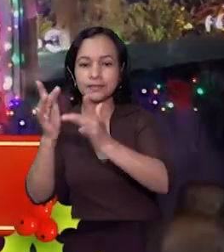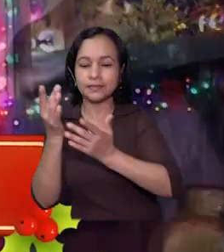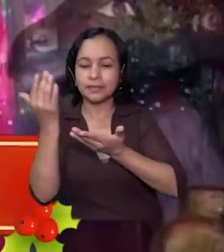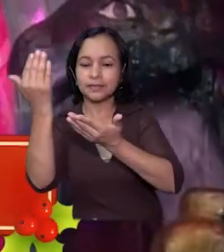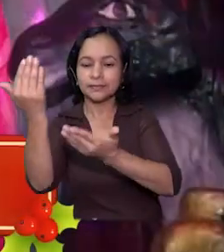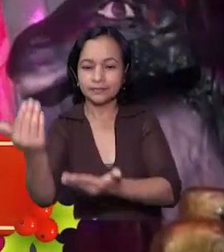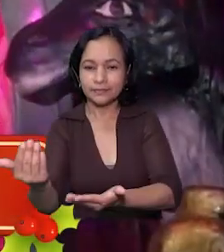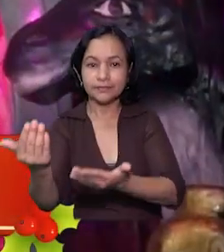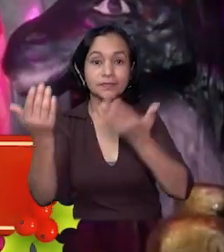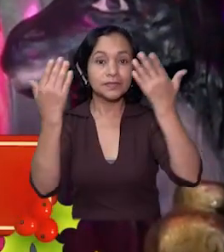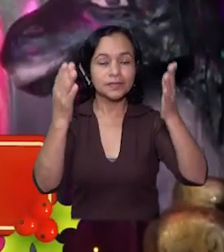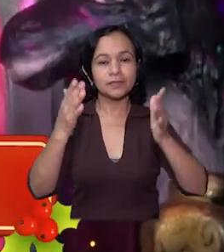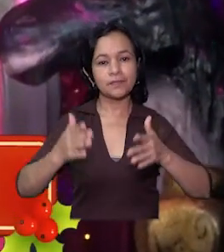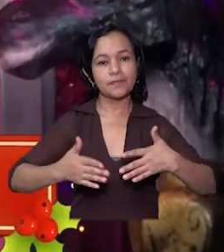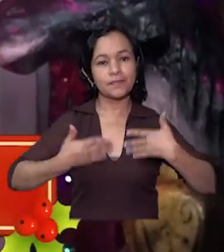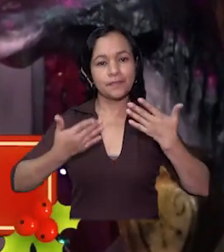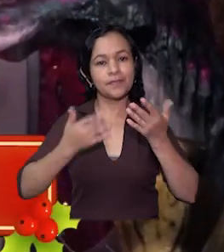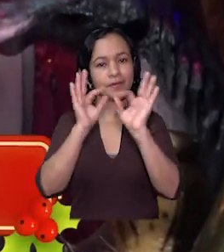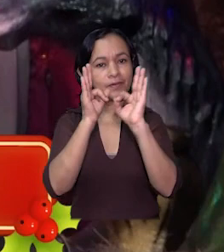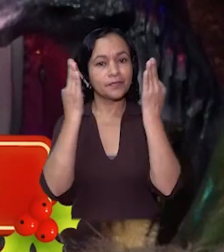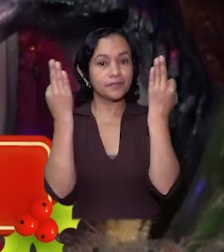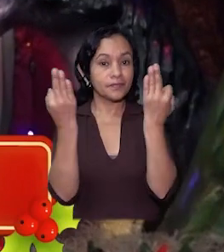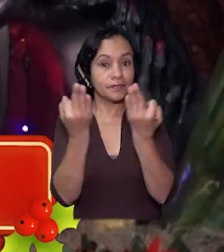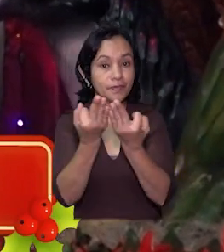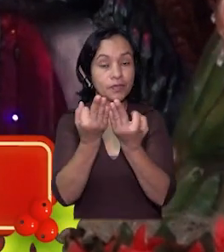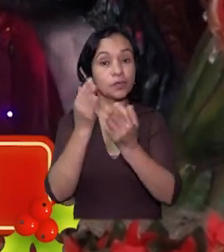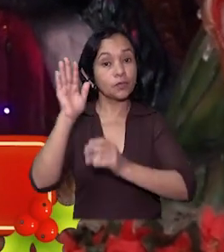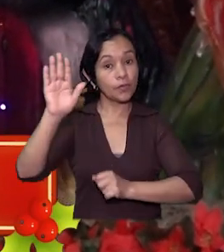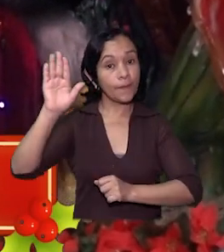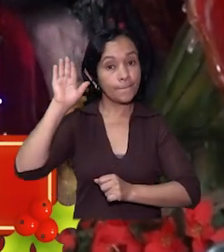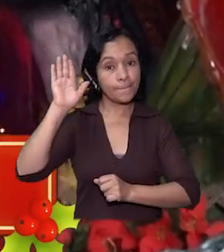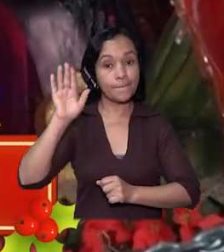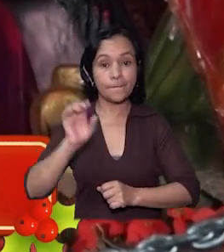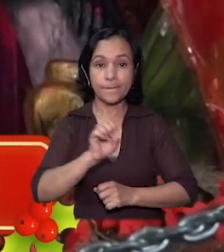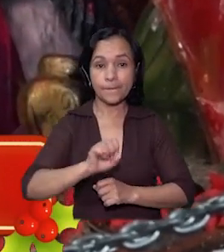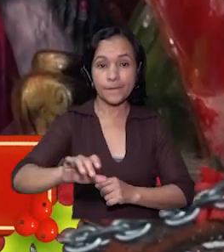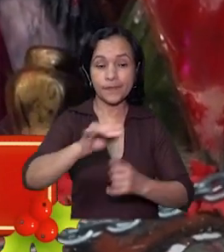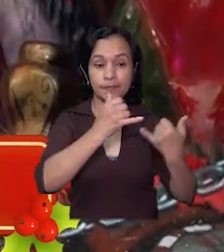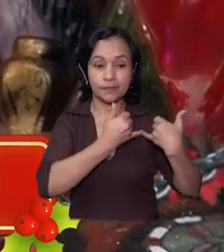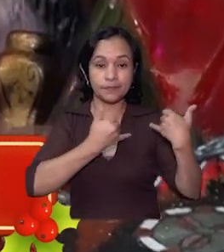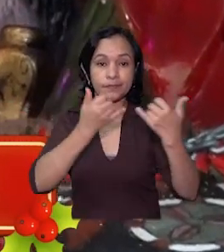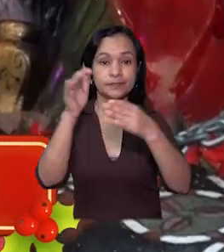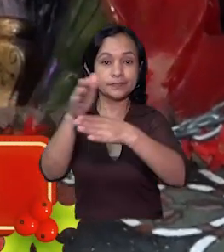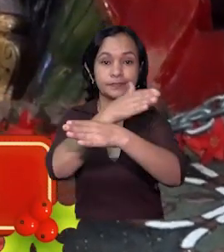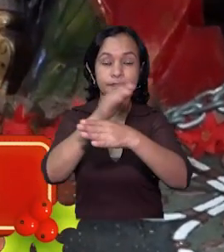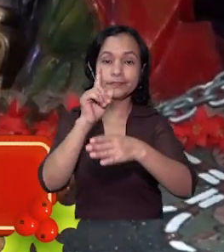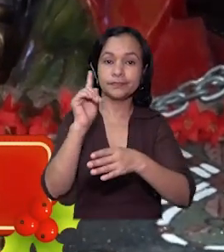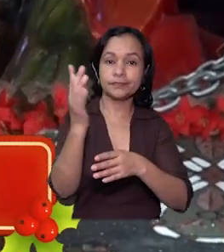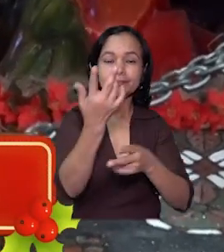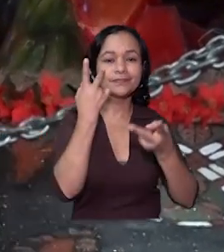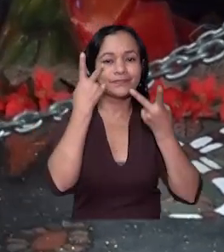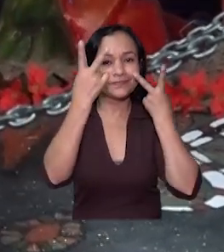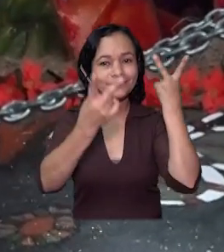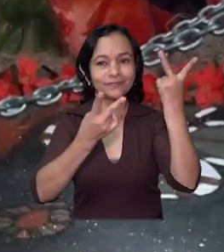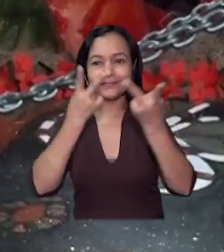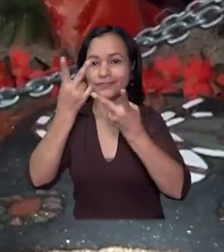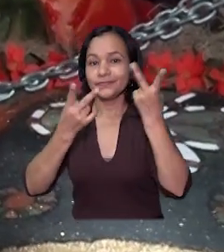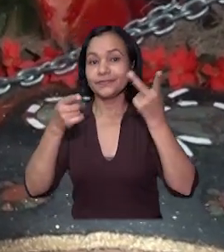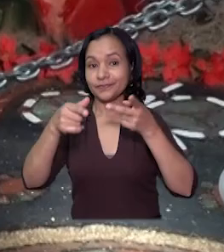espacios creados para el disfrute de las familias como parte del compromiso social de las instituciones para todos los que visitan esta